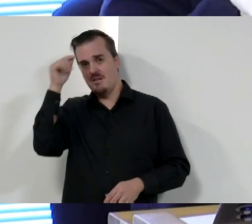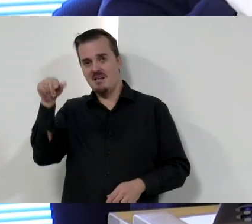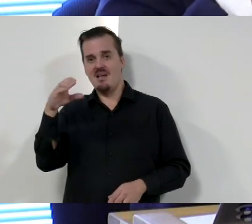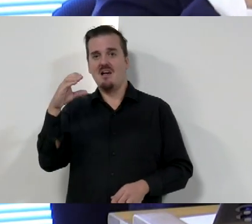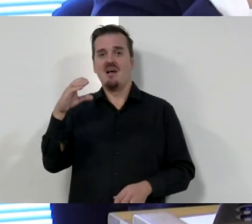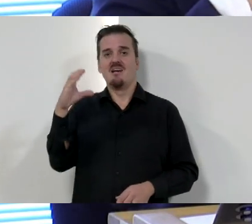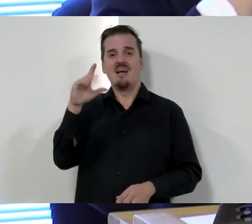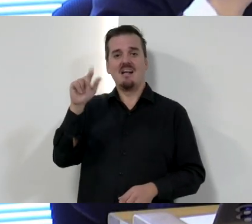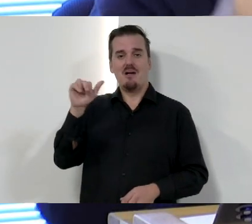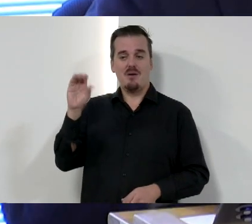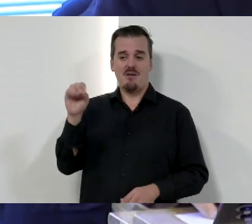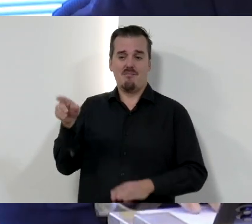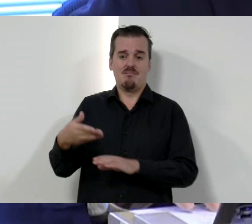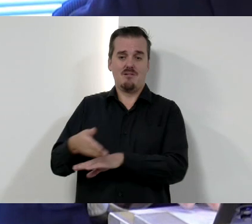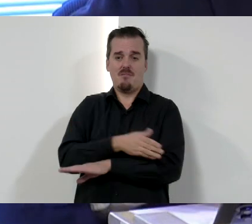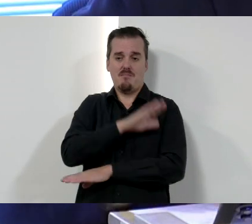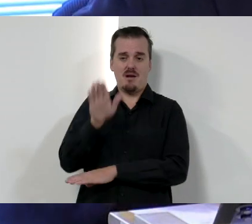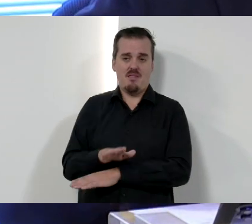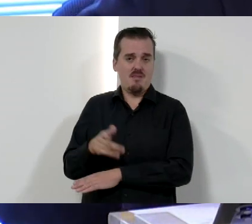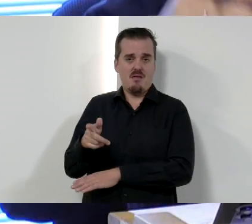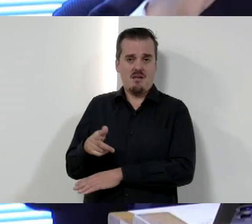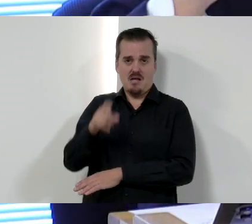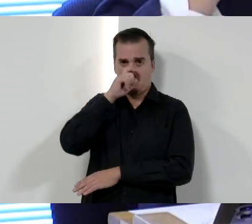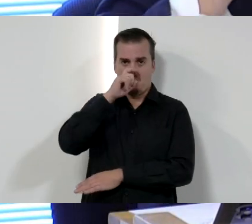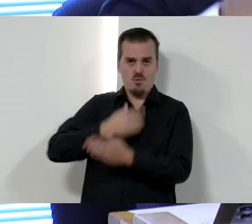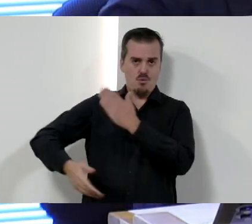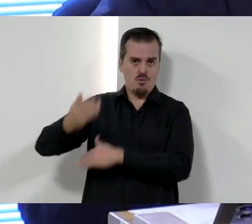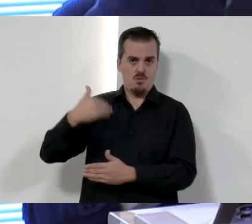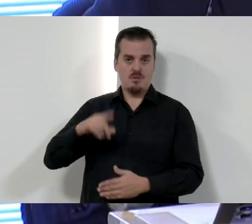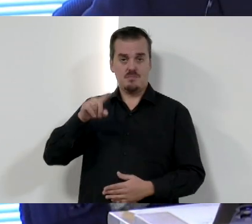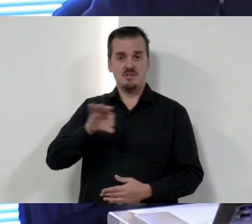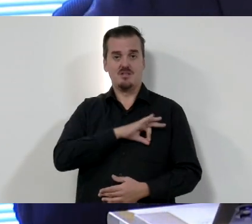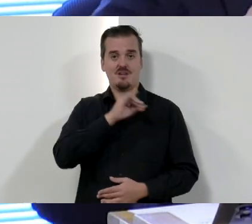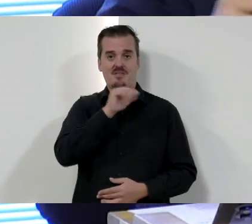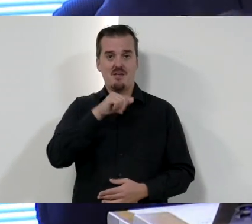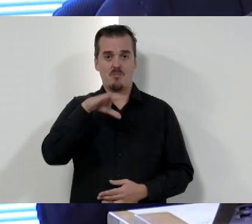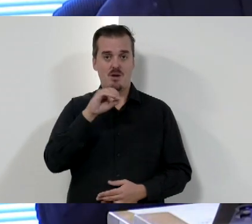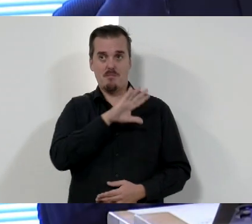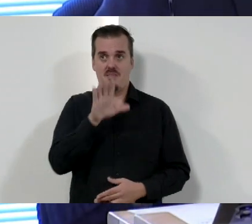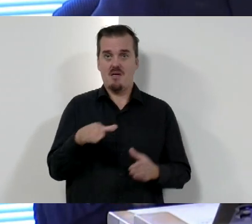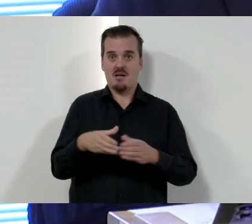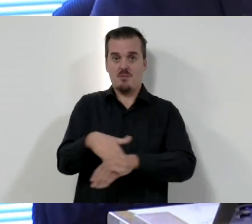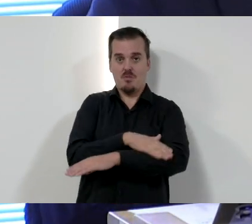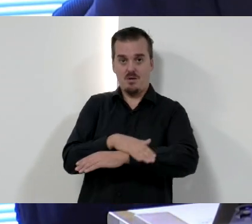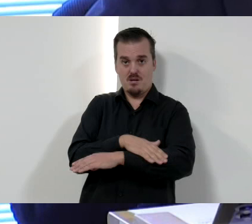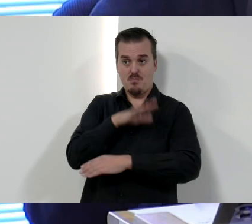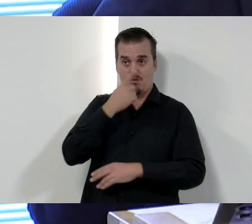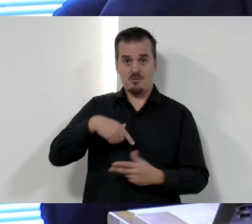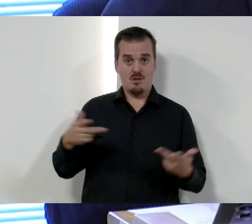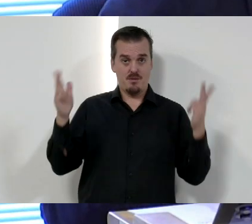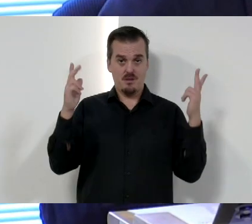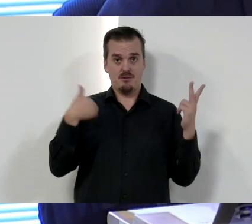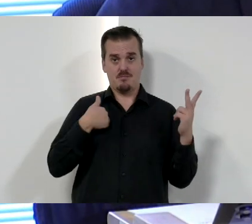Clavero y entiendo que de la señora Zamora. Y también quiero entender que de todo el equipo de gobierno, porque los liberales económicamente, que